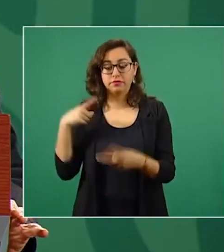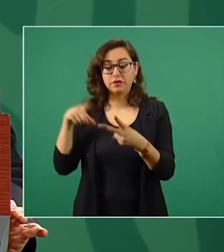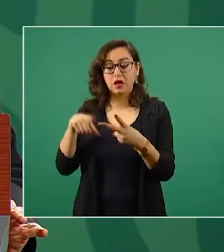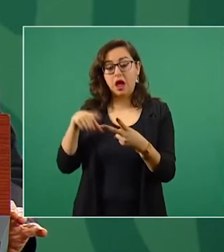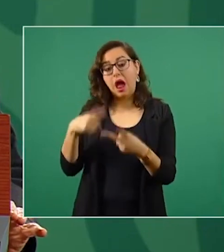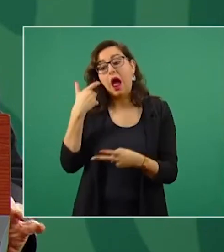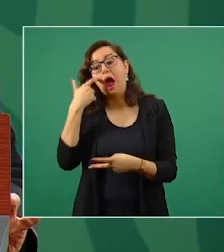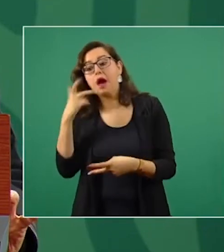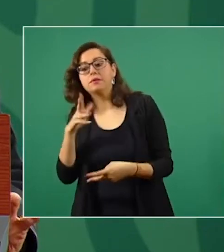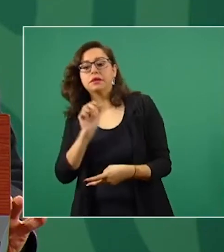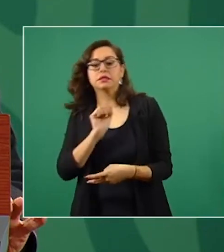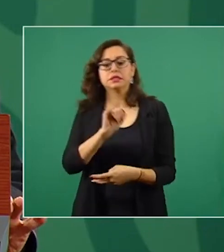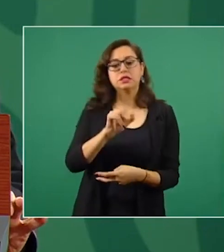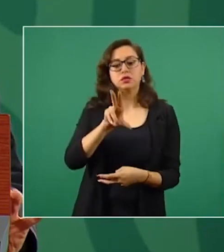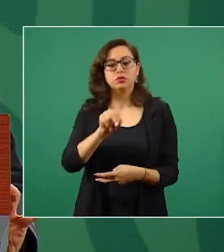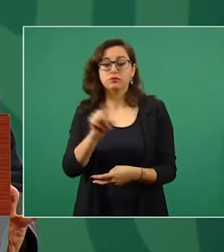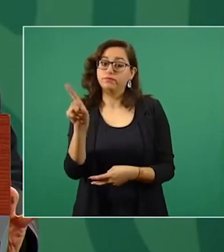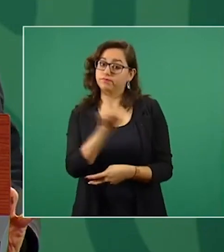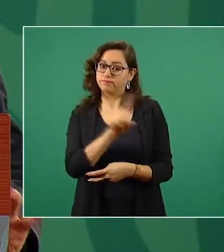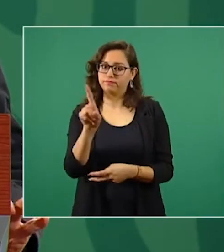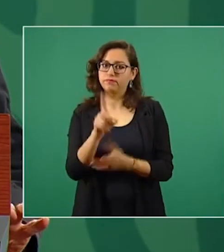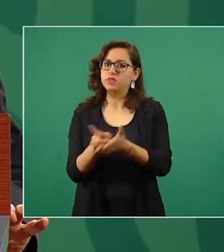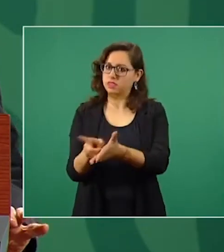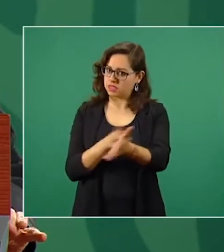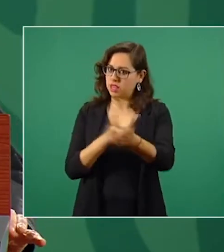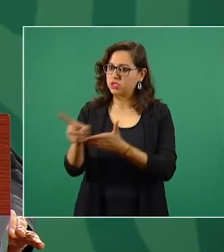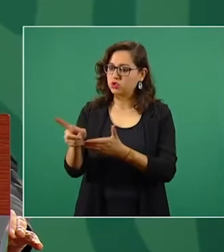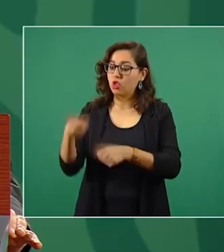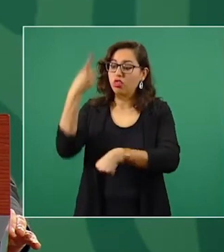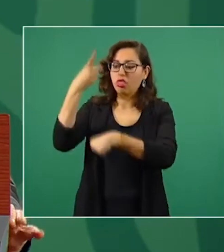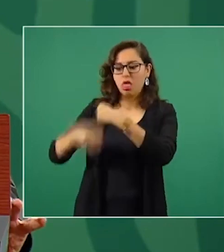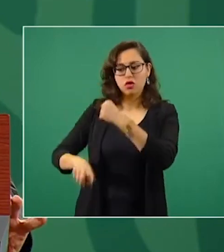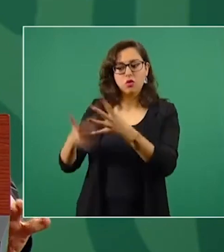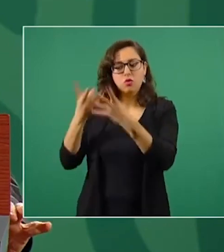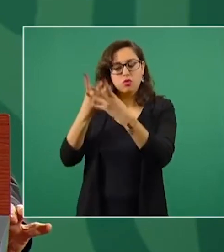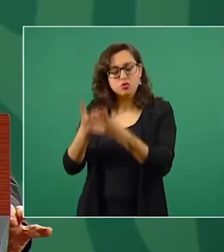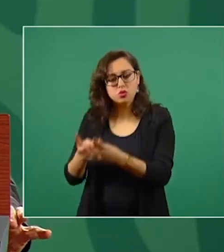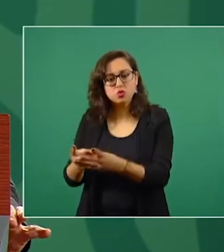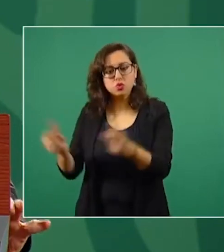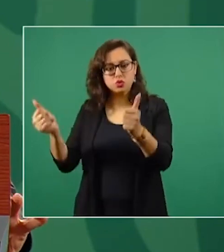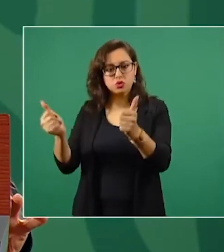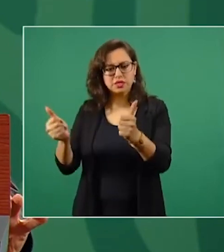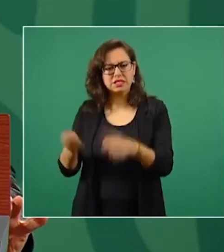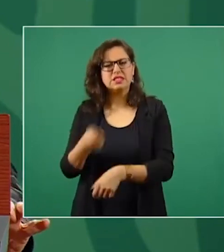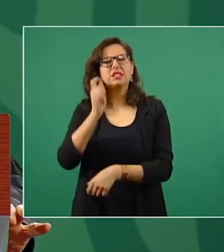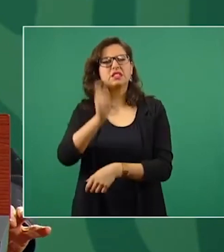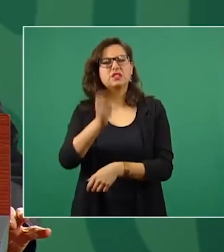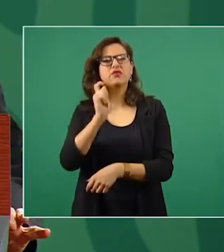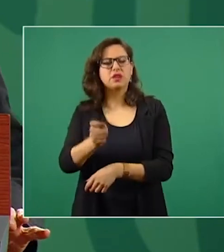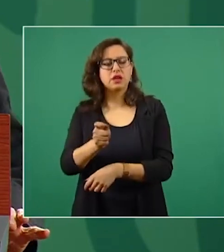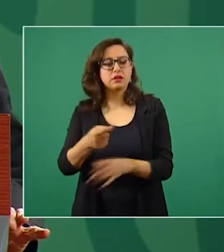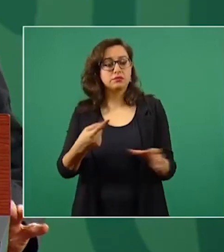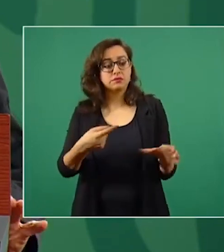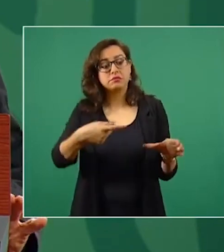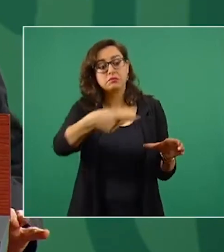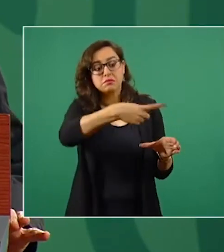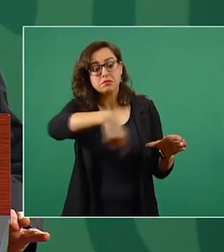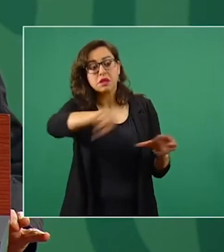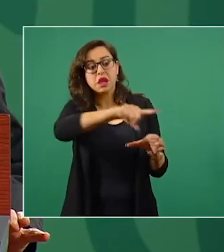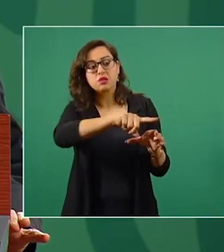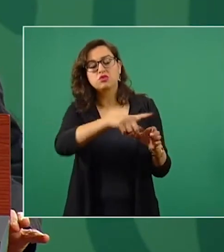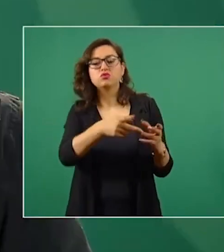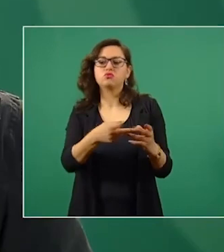no a la sección instructora en este filtro hay otro obstáculo ya que dicha sección tampoco se ha instalado